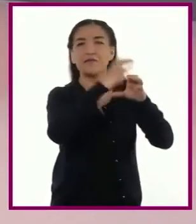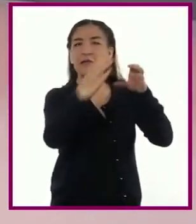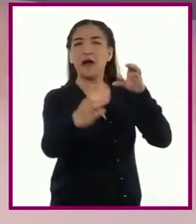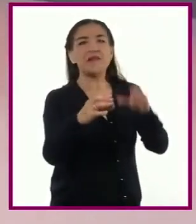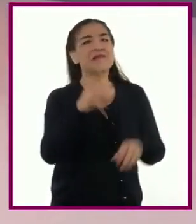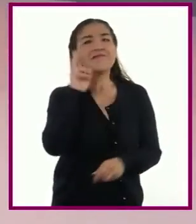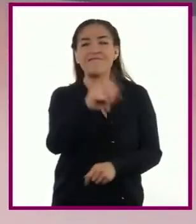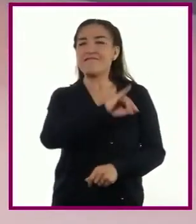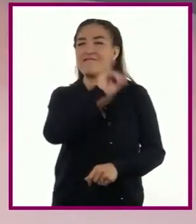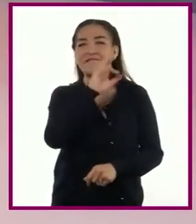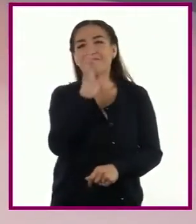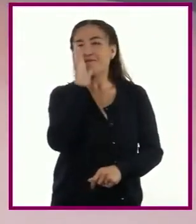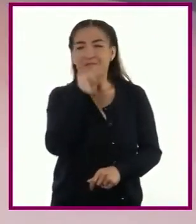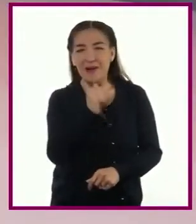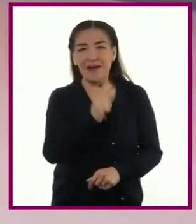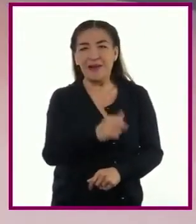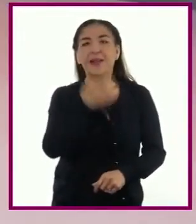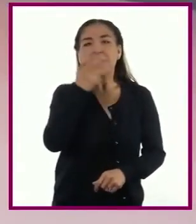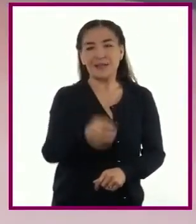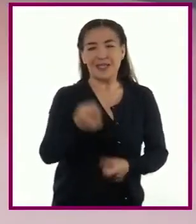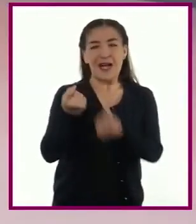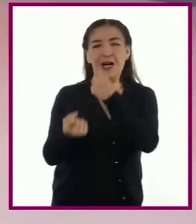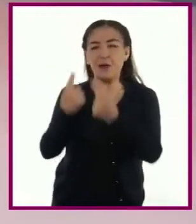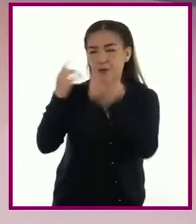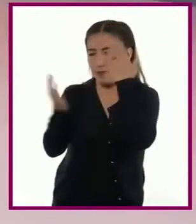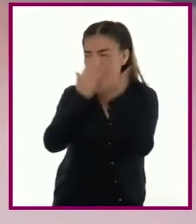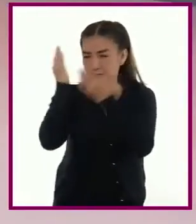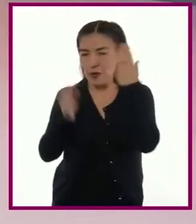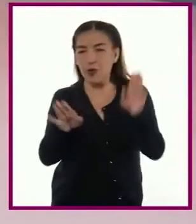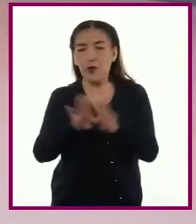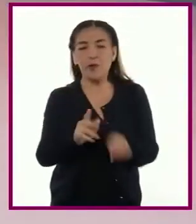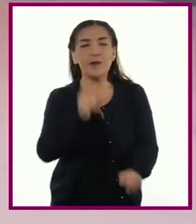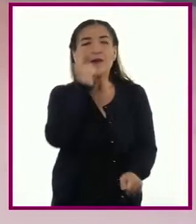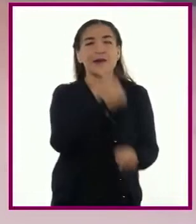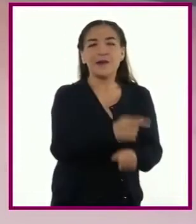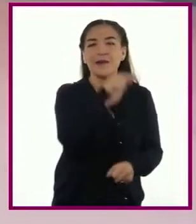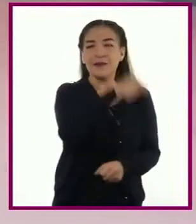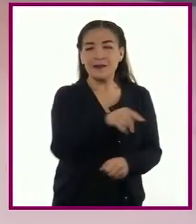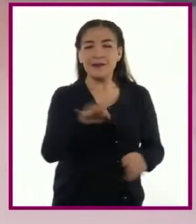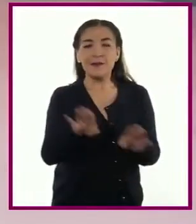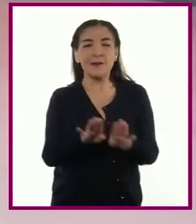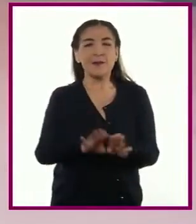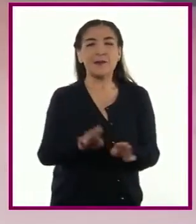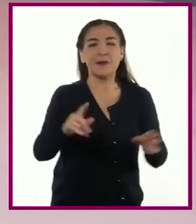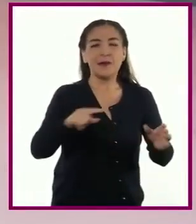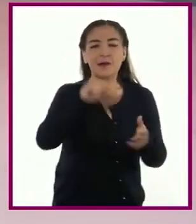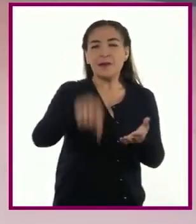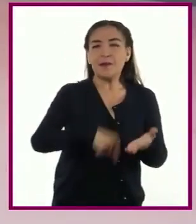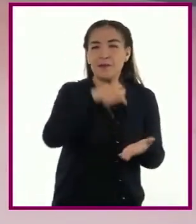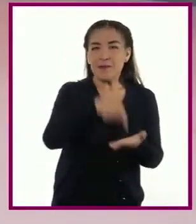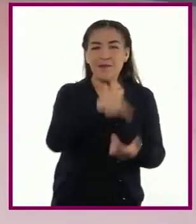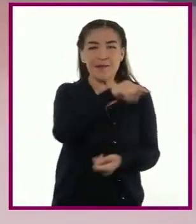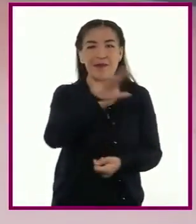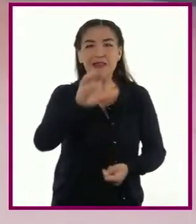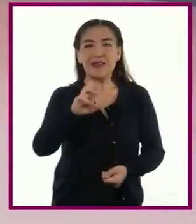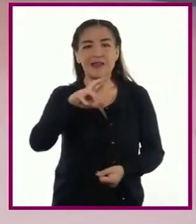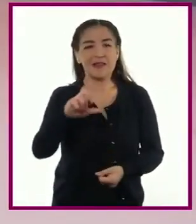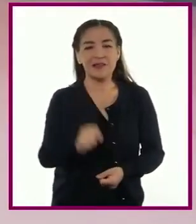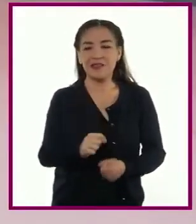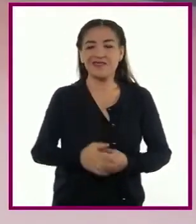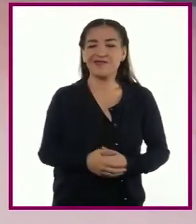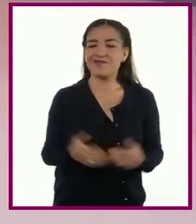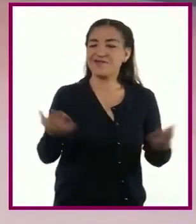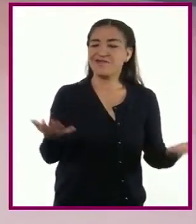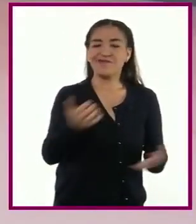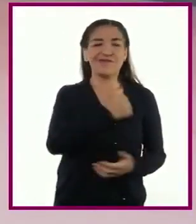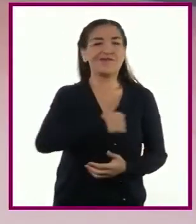nuevo. Y aunque algunos astrónomos intentaron descifrar el misterio de la nueva posición de Ceres, en esa época no se